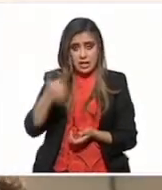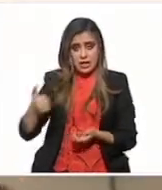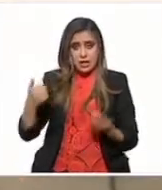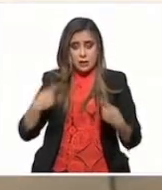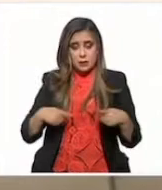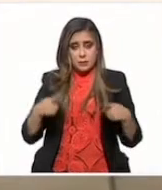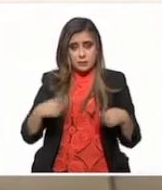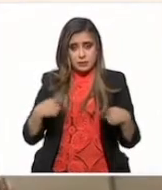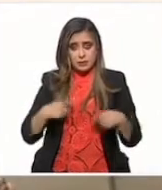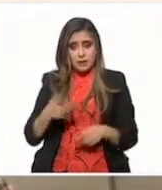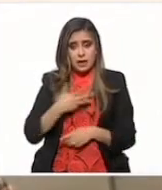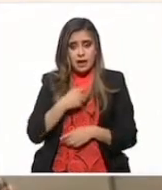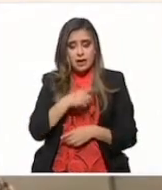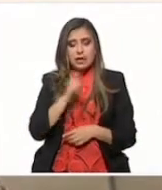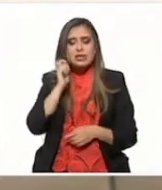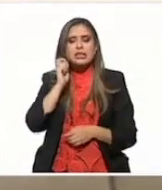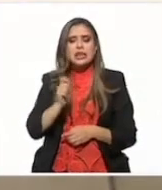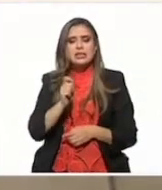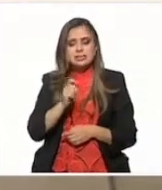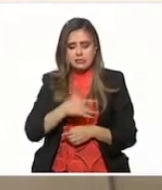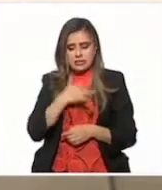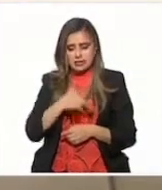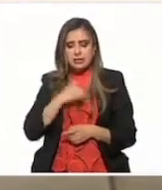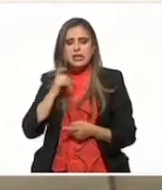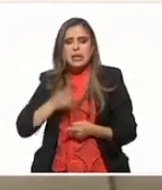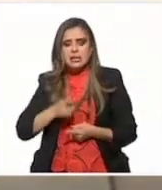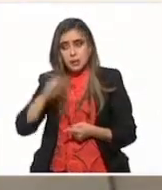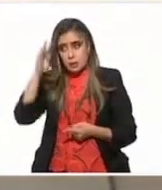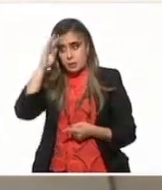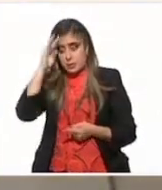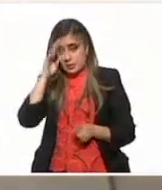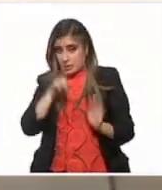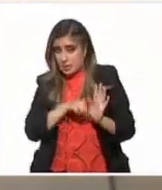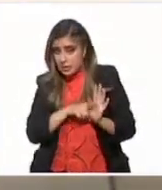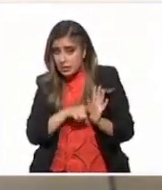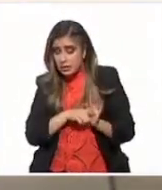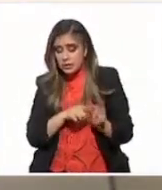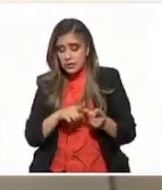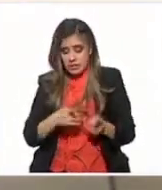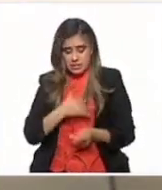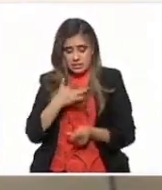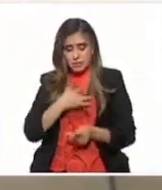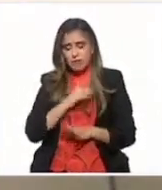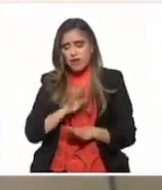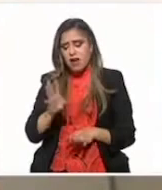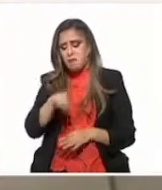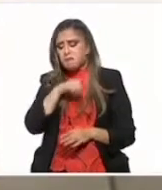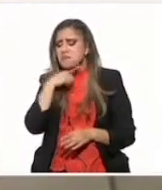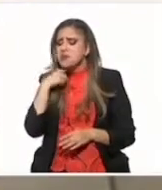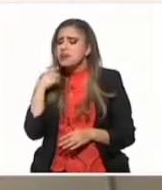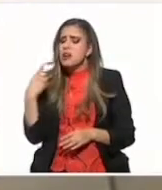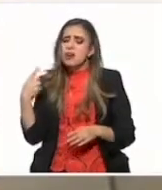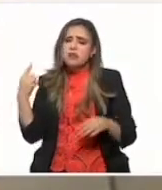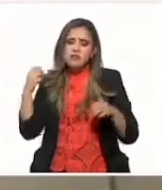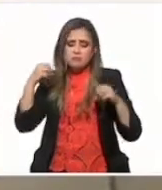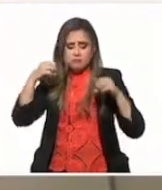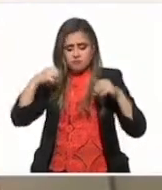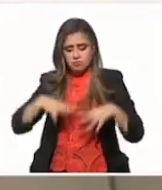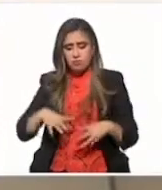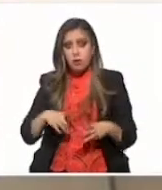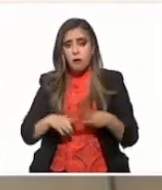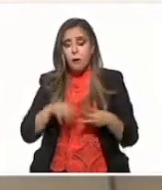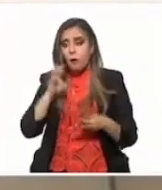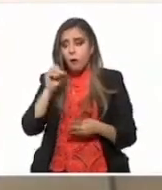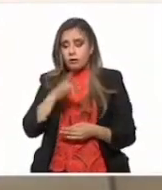le invertimos energía pensamientos pesimistas derrotistas pensamientos de ansiedad